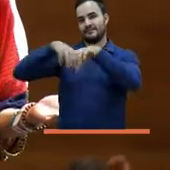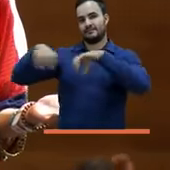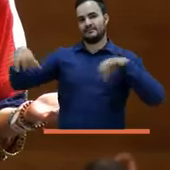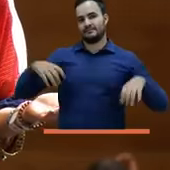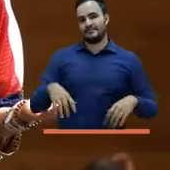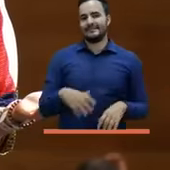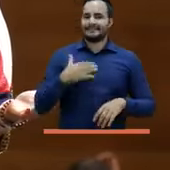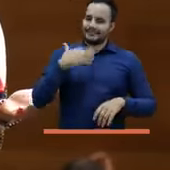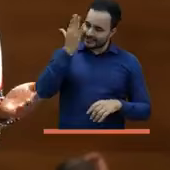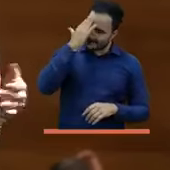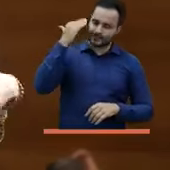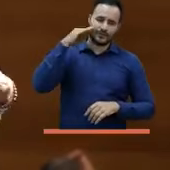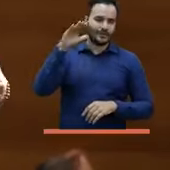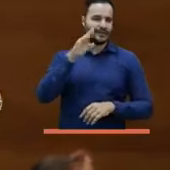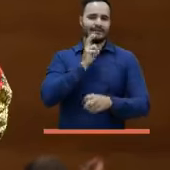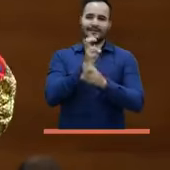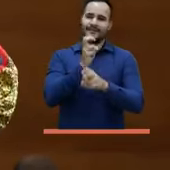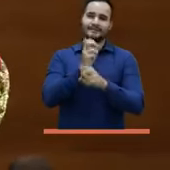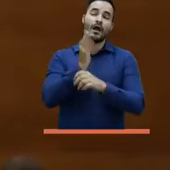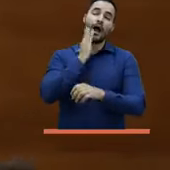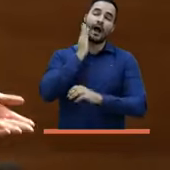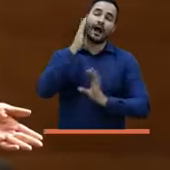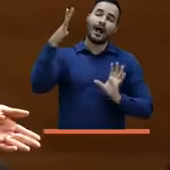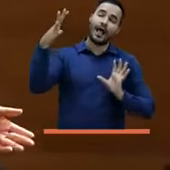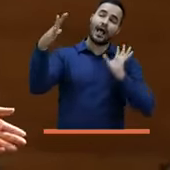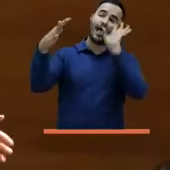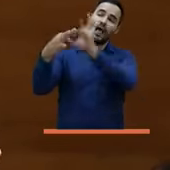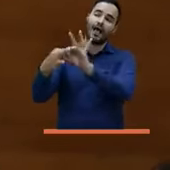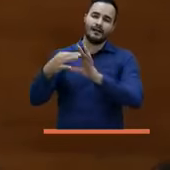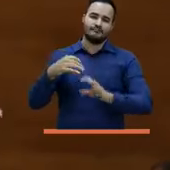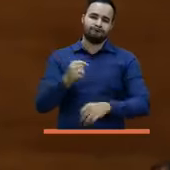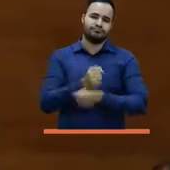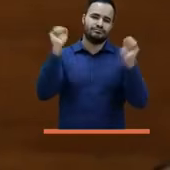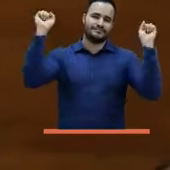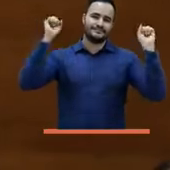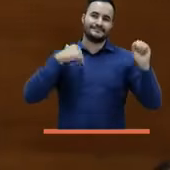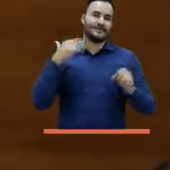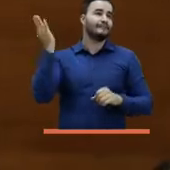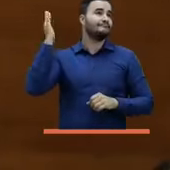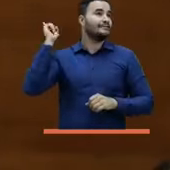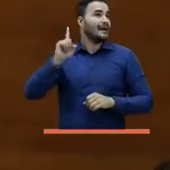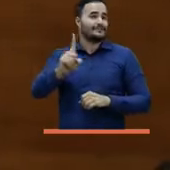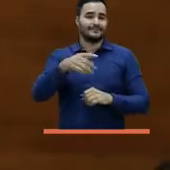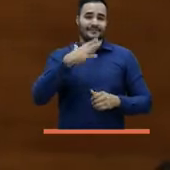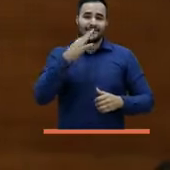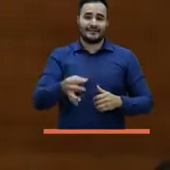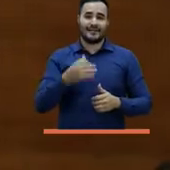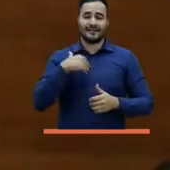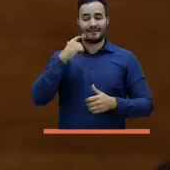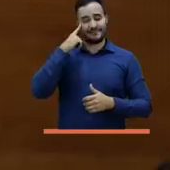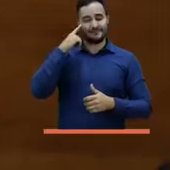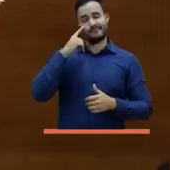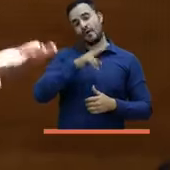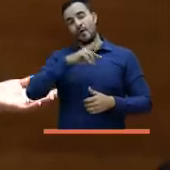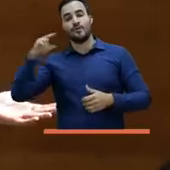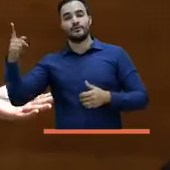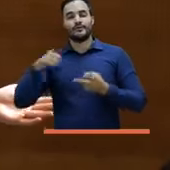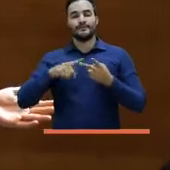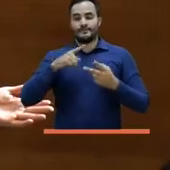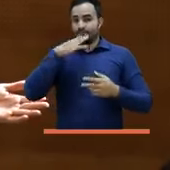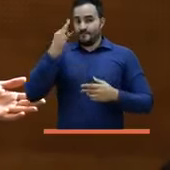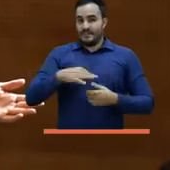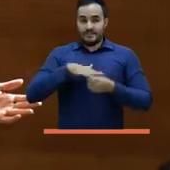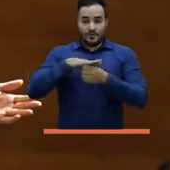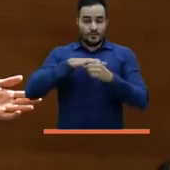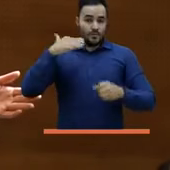brecha es muy grande para las mujeres y de hecho llevamos muchísimos años hablando lo hemos hablado incluso de techos de cristal y una vez de que